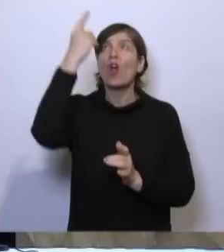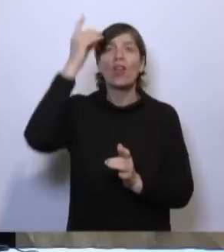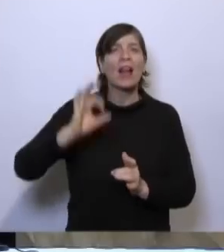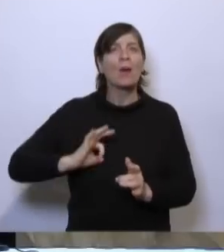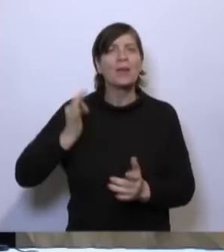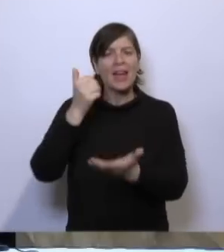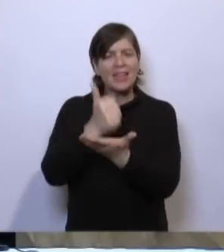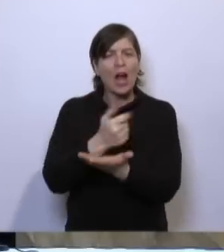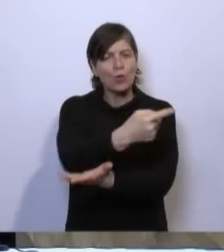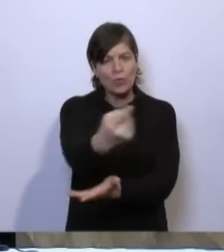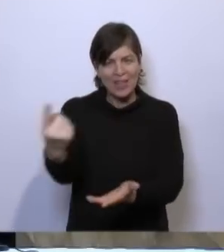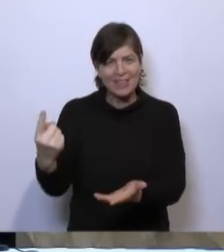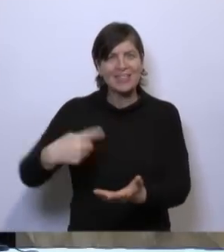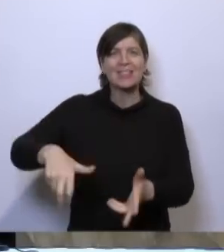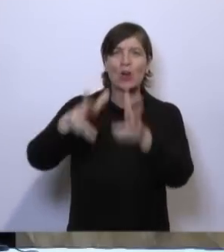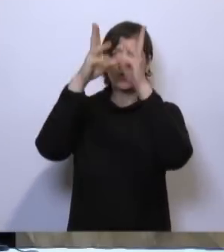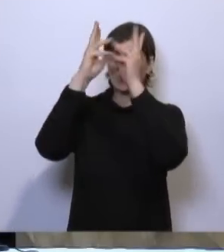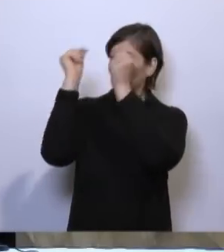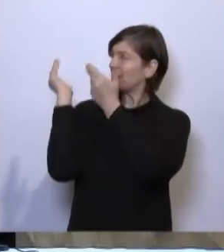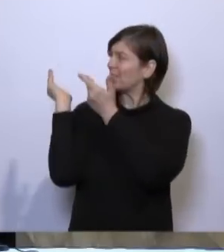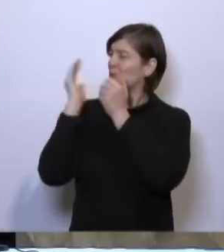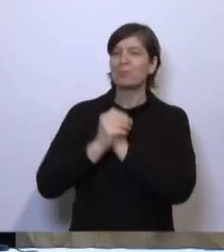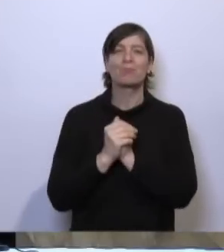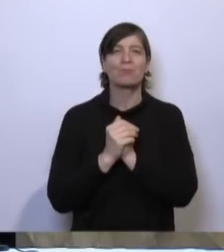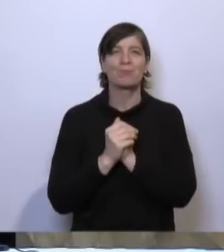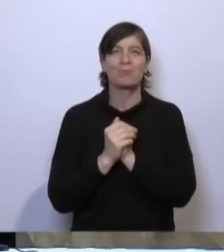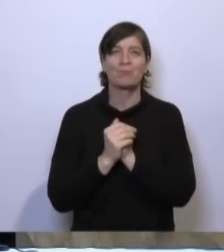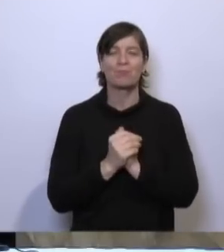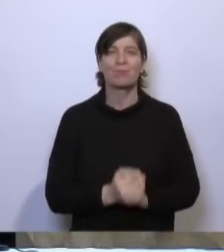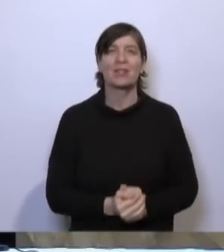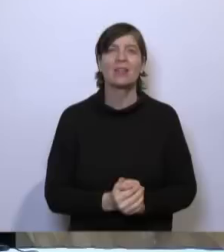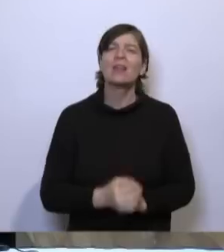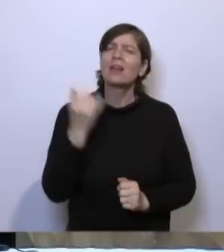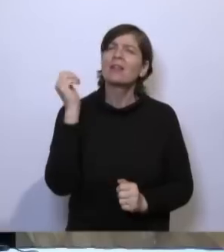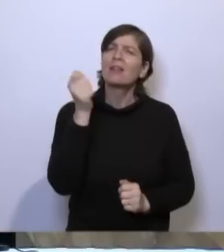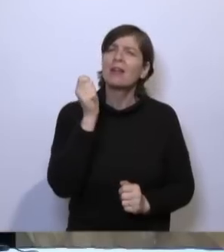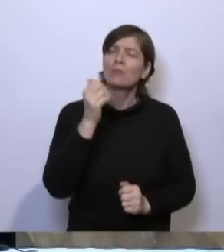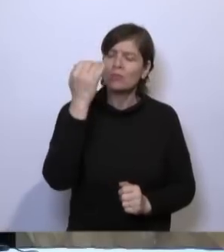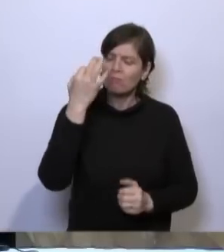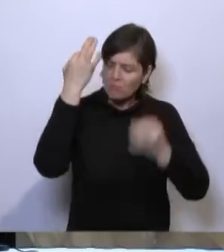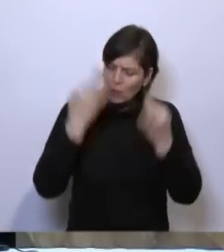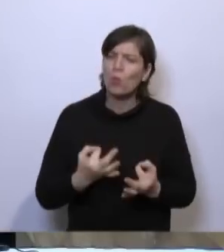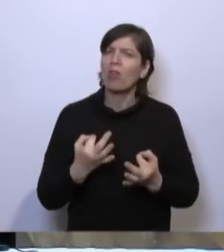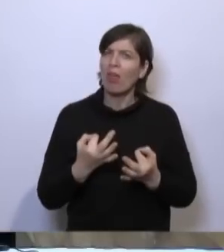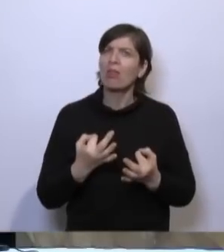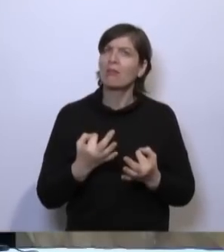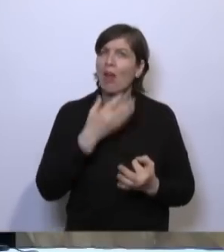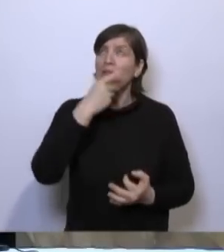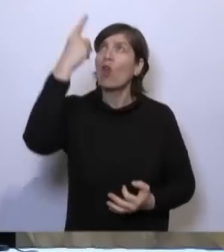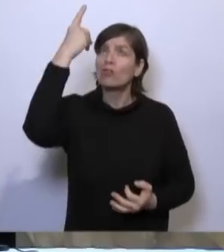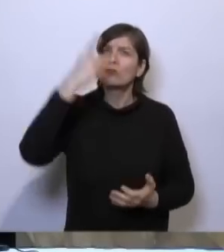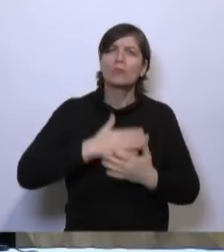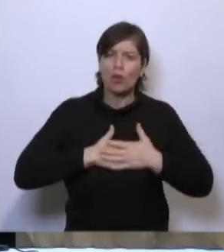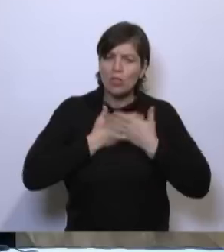vida, esté con cada uno de ustedes. Y con tu espíritu. Tenemos una gran certeza, que Dios